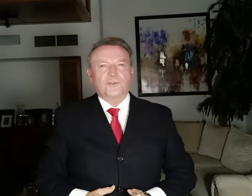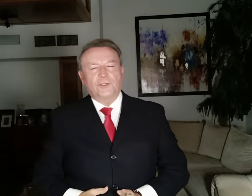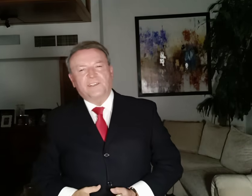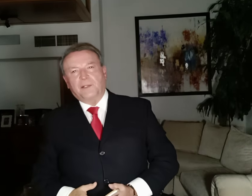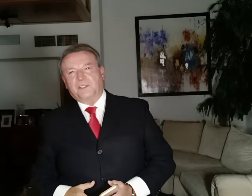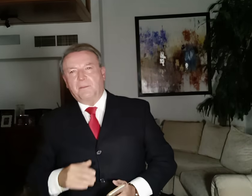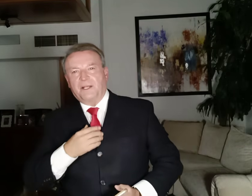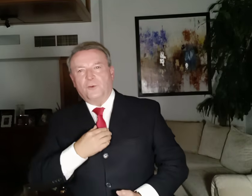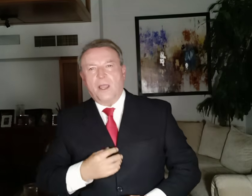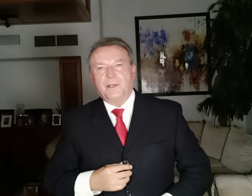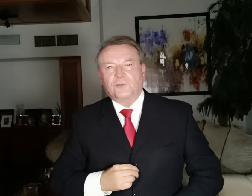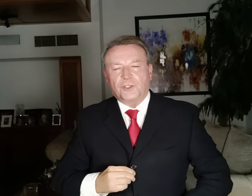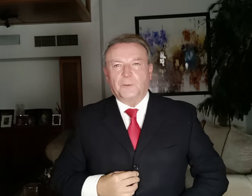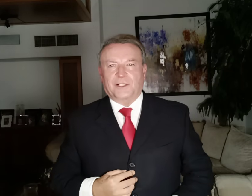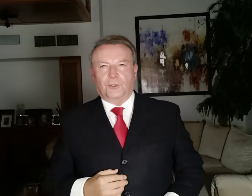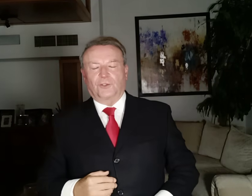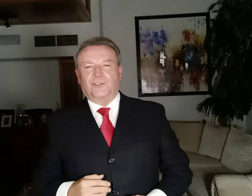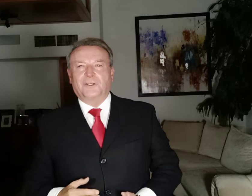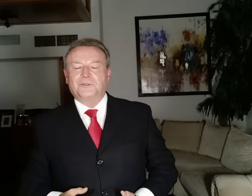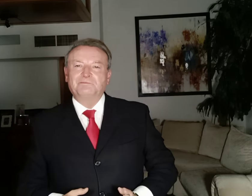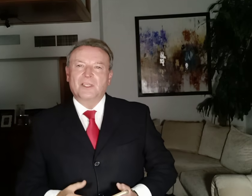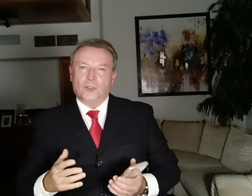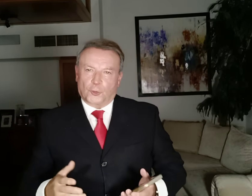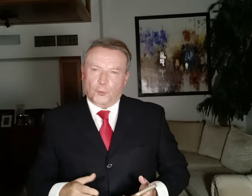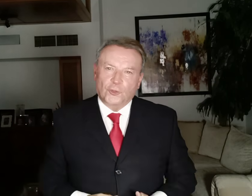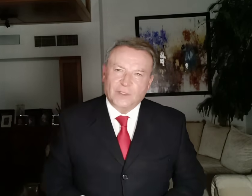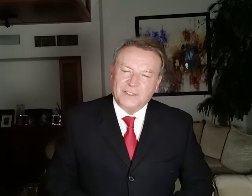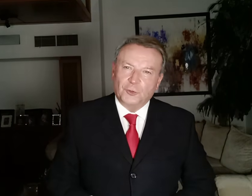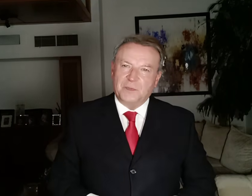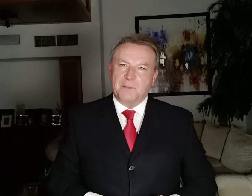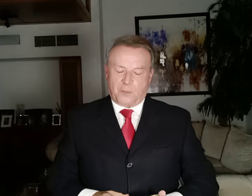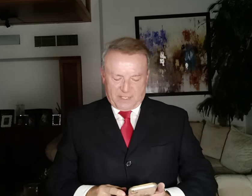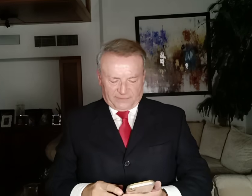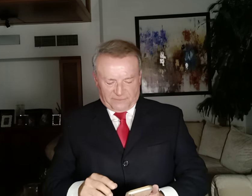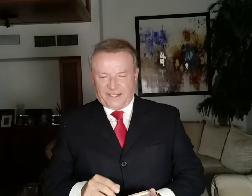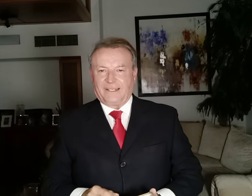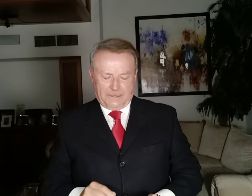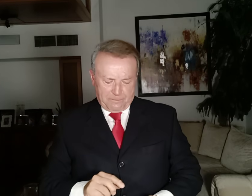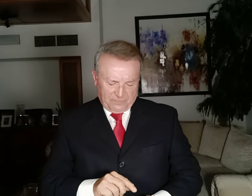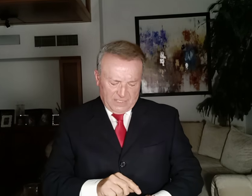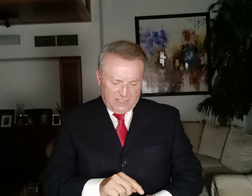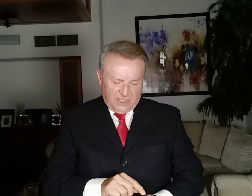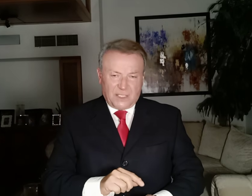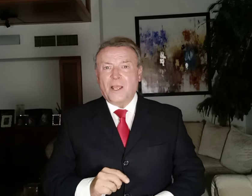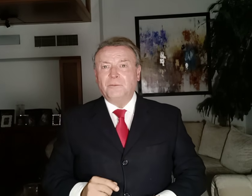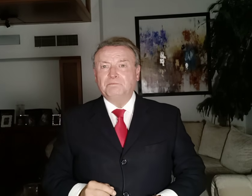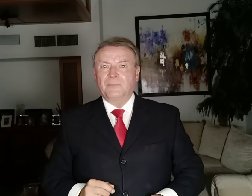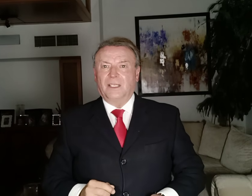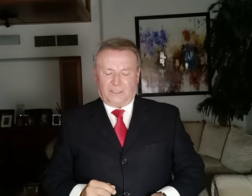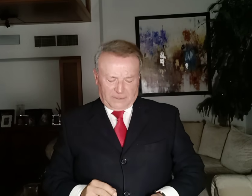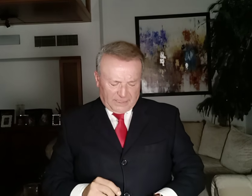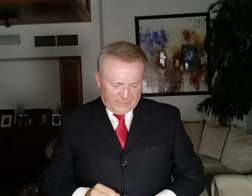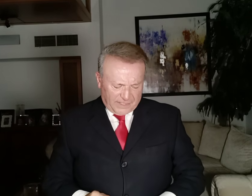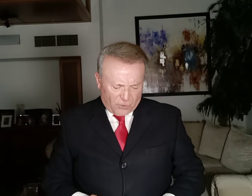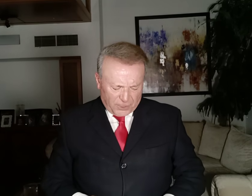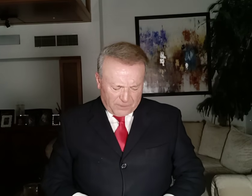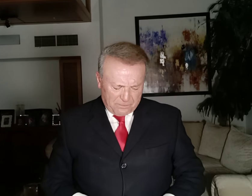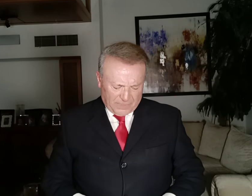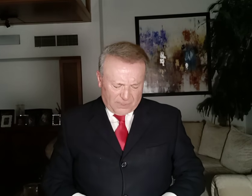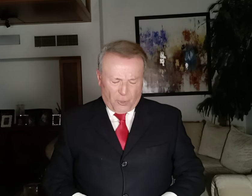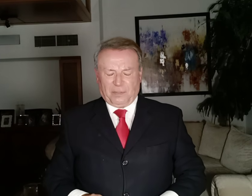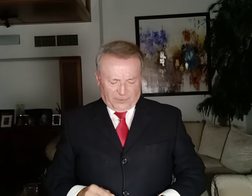Hola amigos, hoy es septiembre 9, soy Gilberto Lozano, orgullosamente un miembro más de Frena. Y bueno, el día de